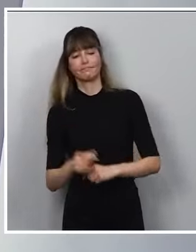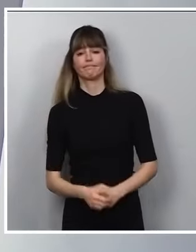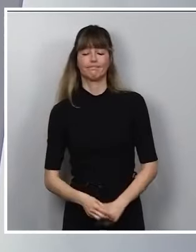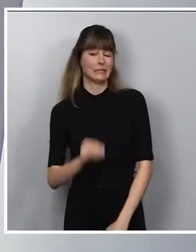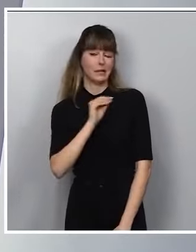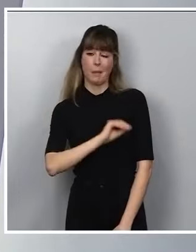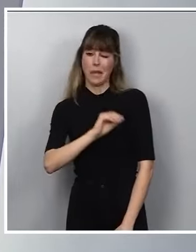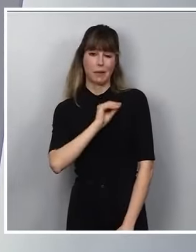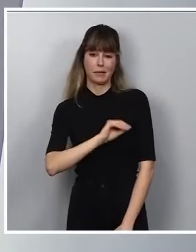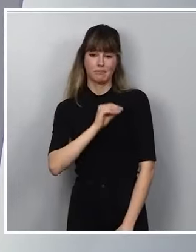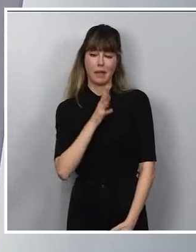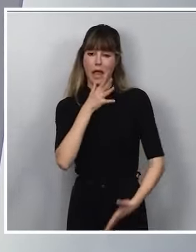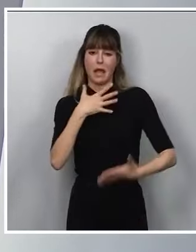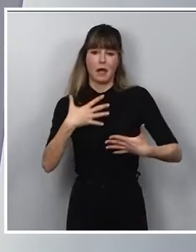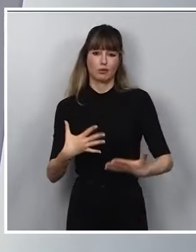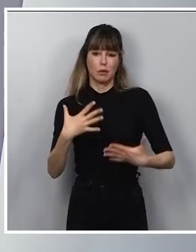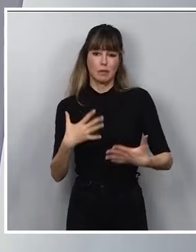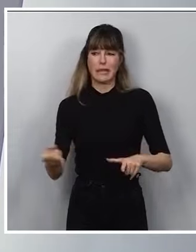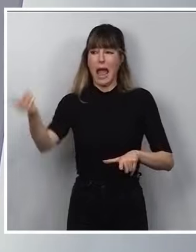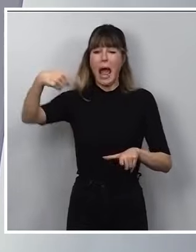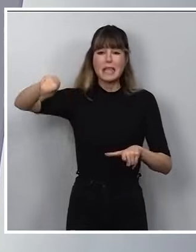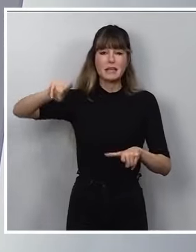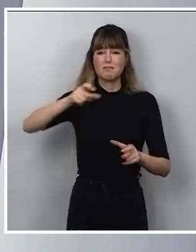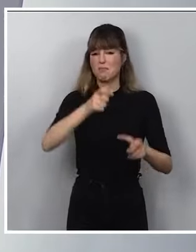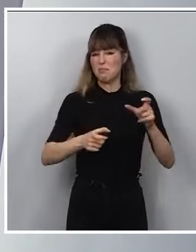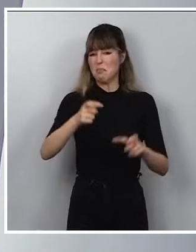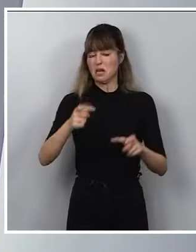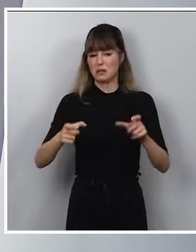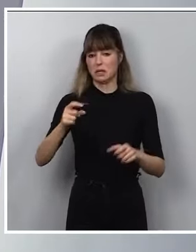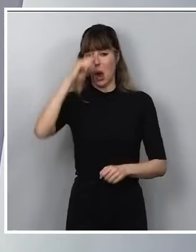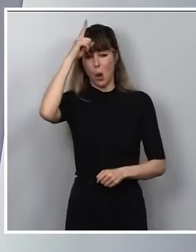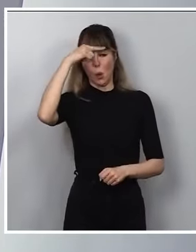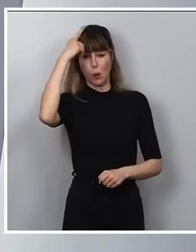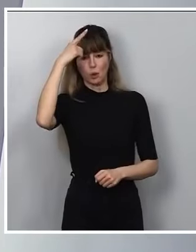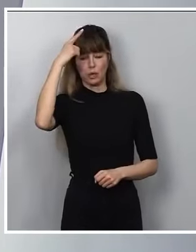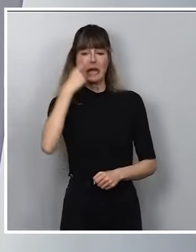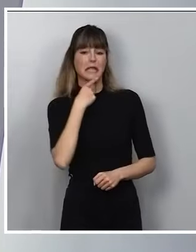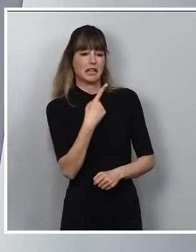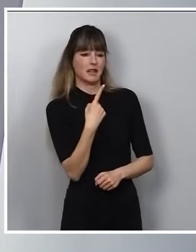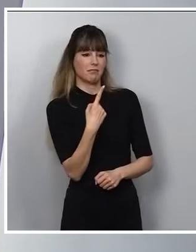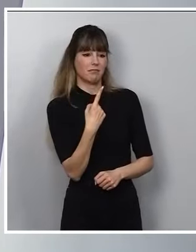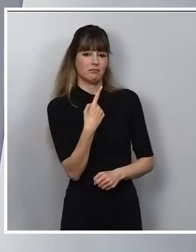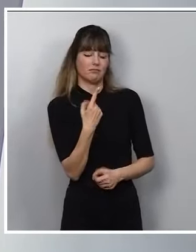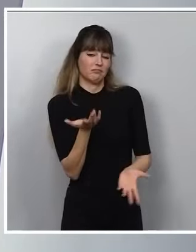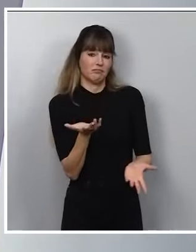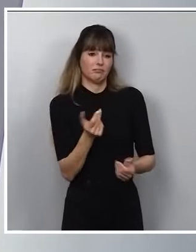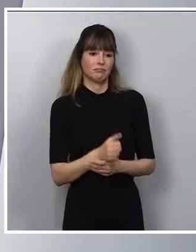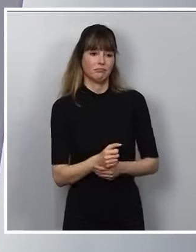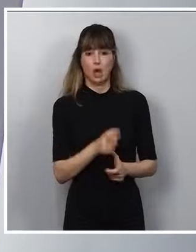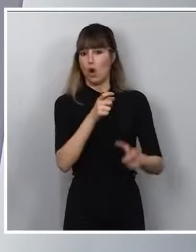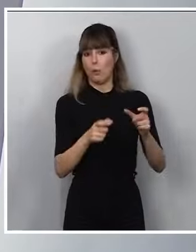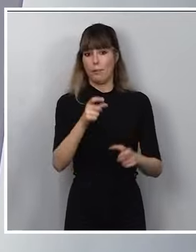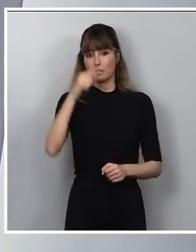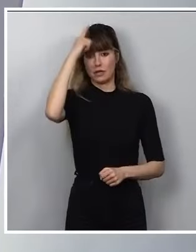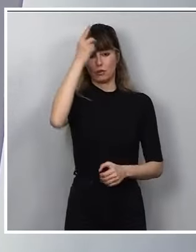eh ahora lo que queda allí es gente que califica la cultura de de o a los a los que integran la